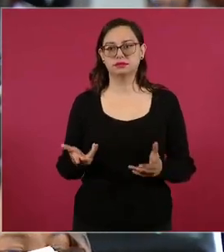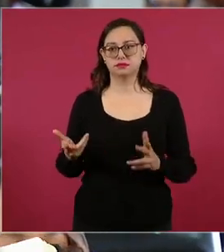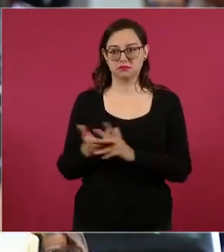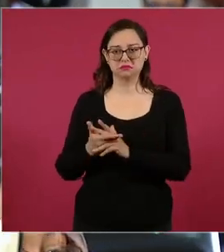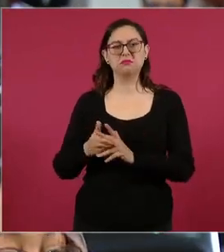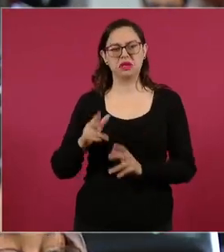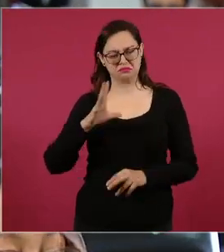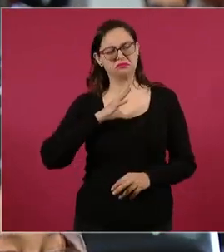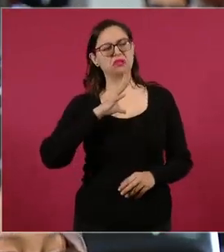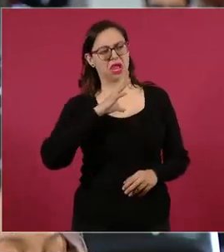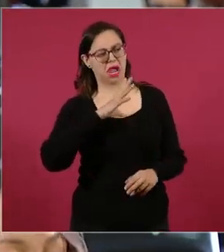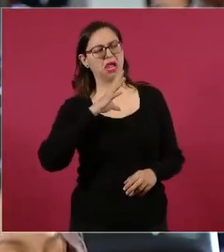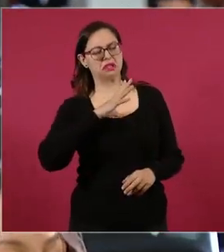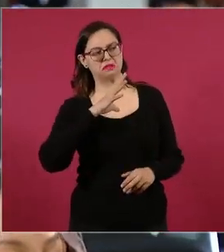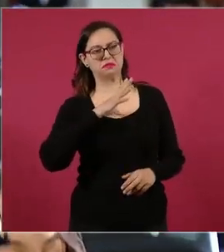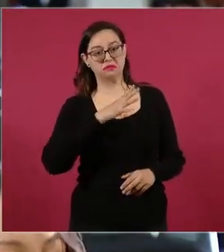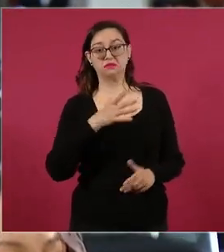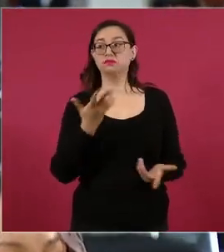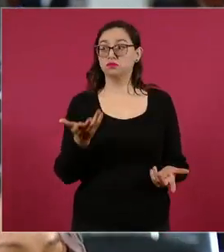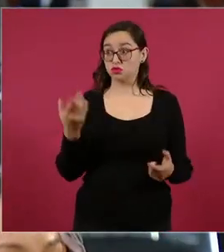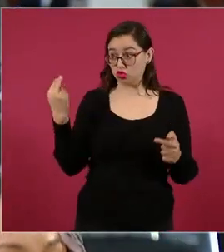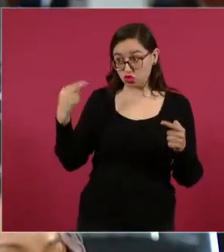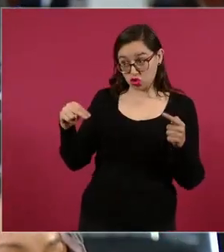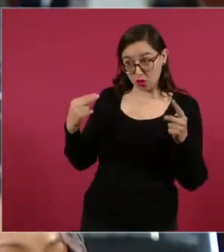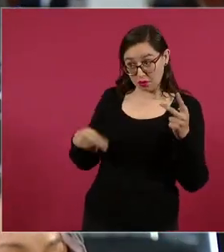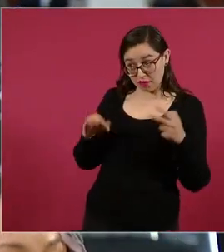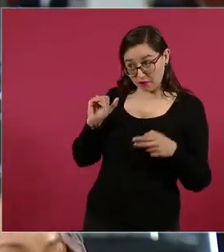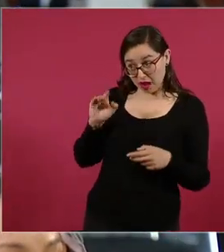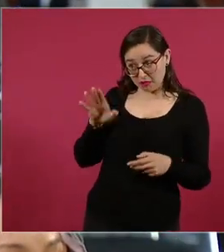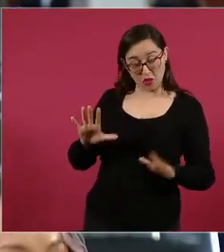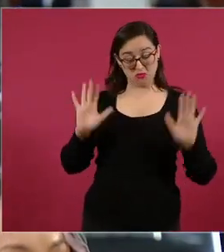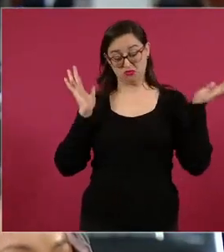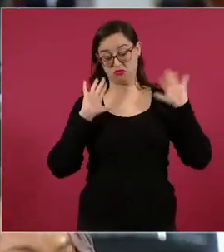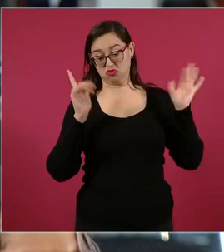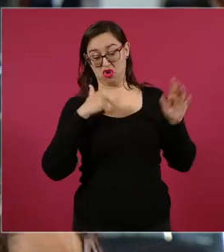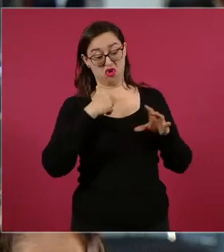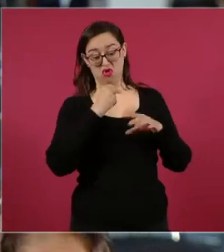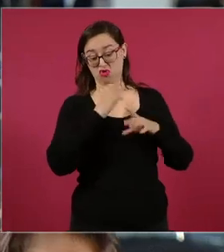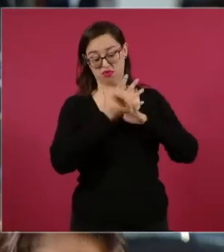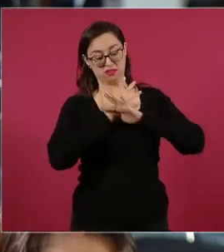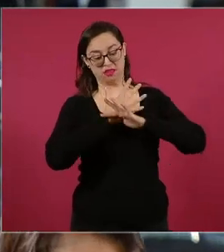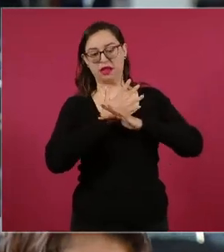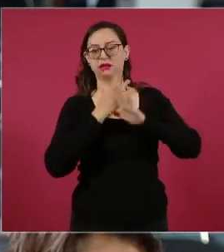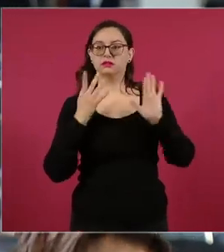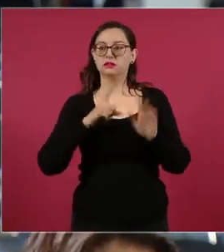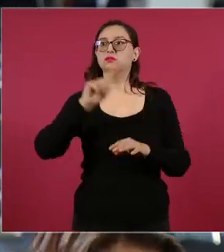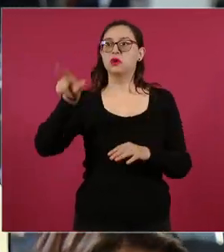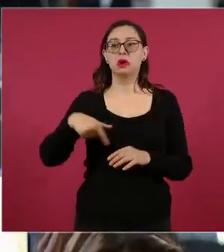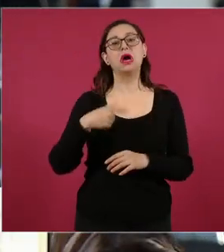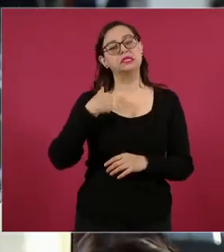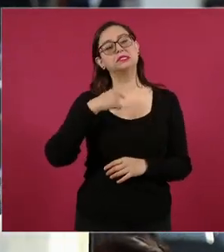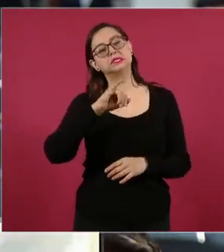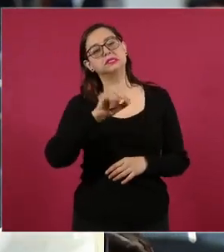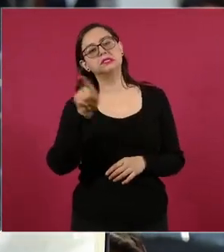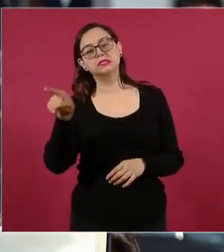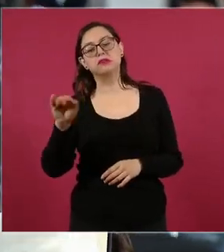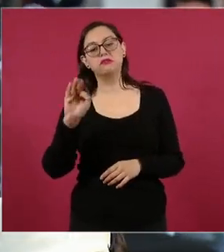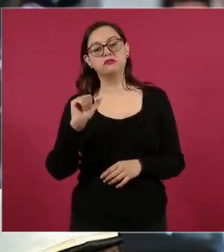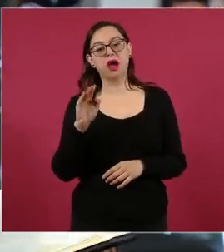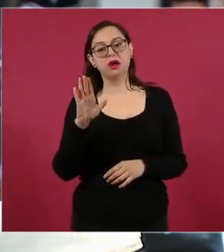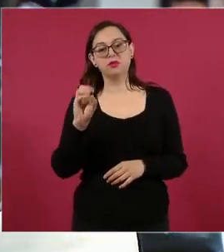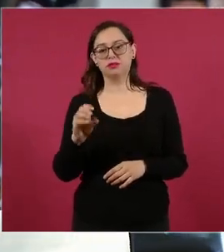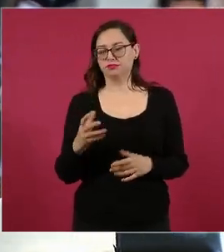a Amalio Fabio Beltrones como parte de esa trama. En ese tiempo, señor presidente, a